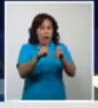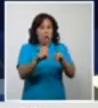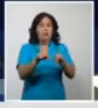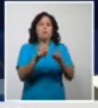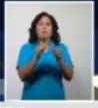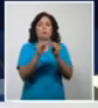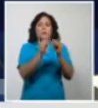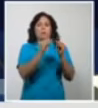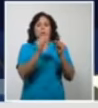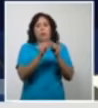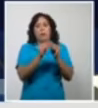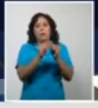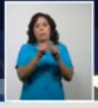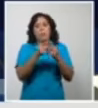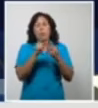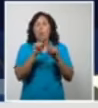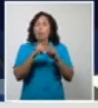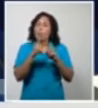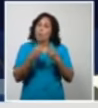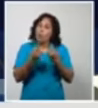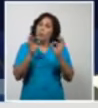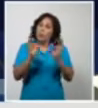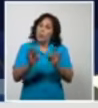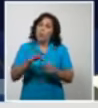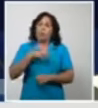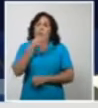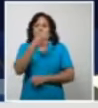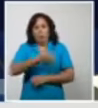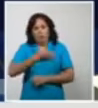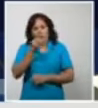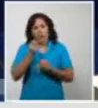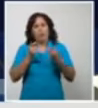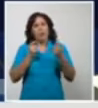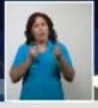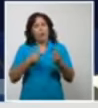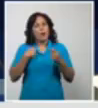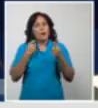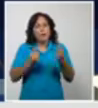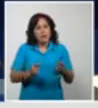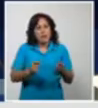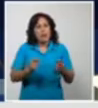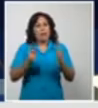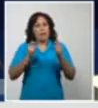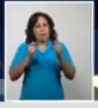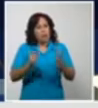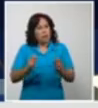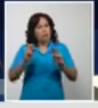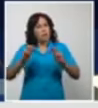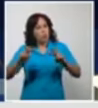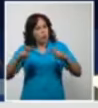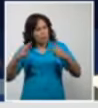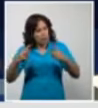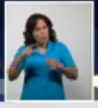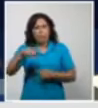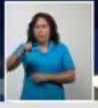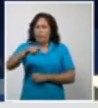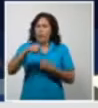eso todo el mundo insiste en la necesidad de que